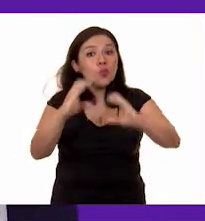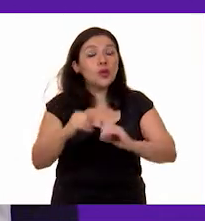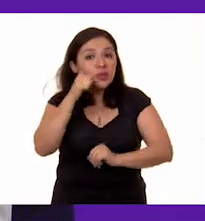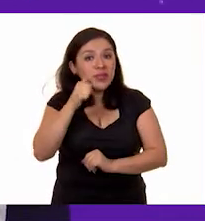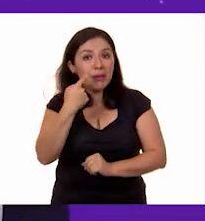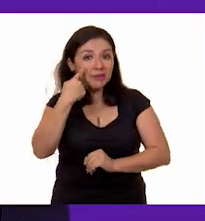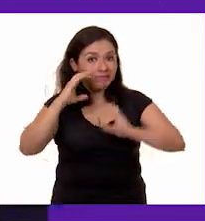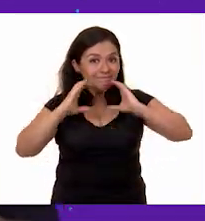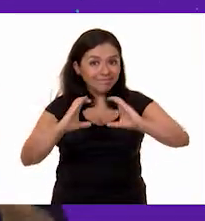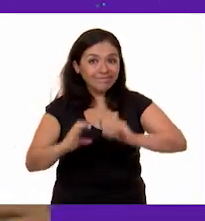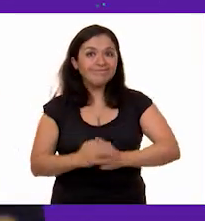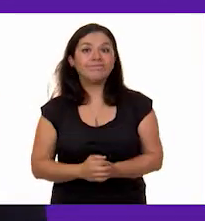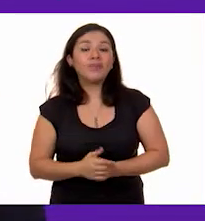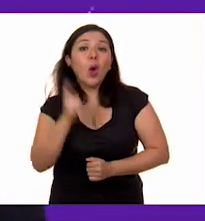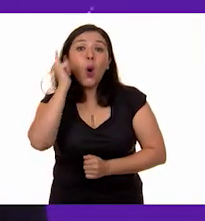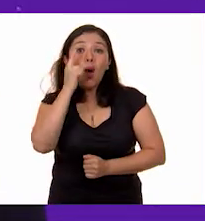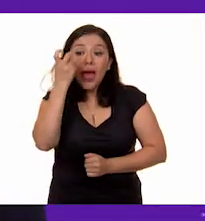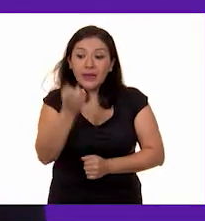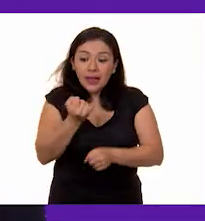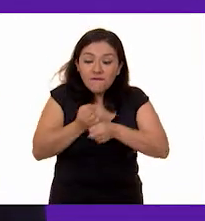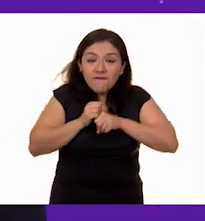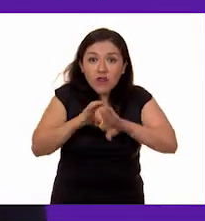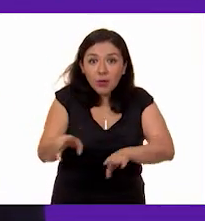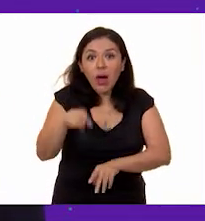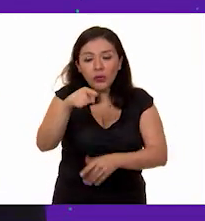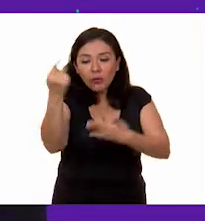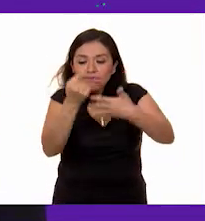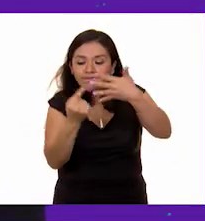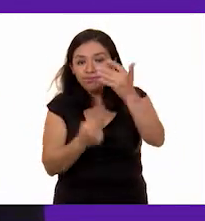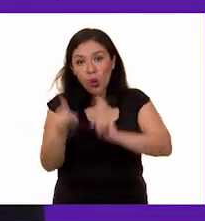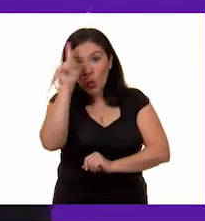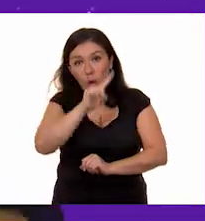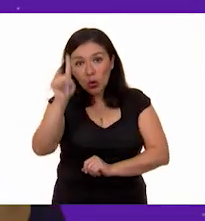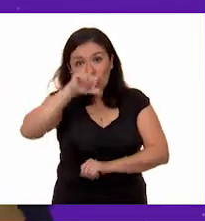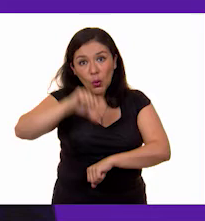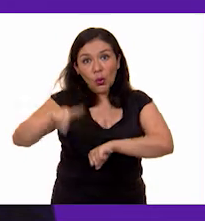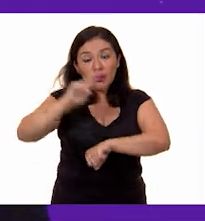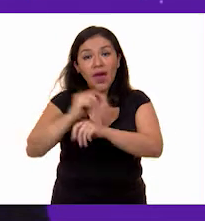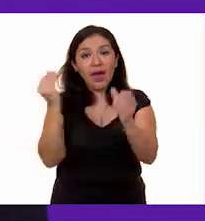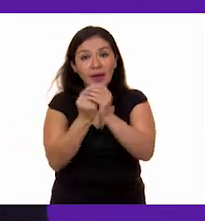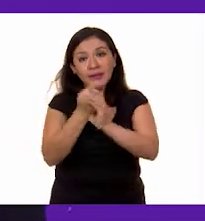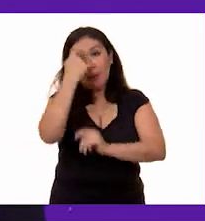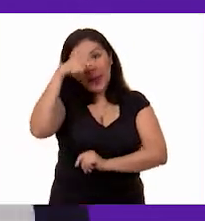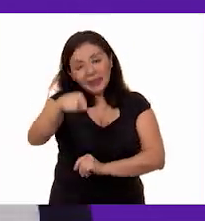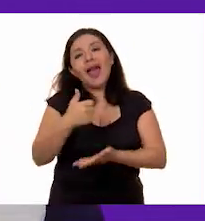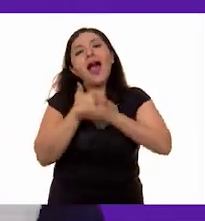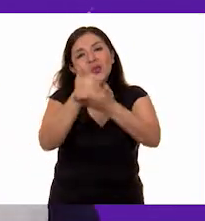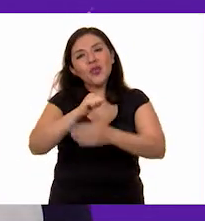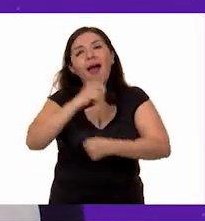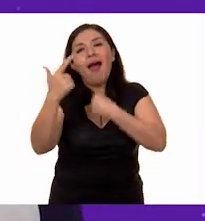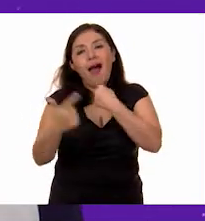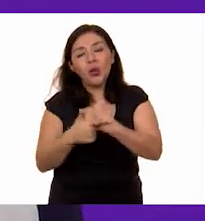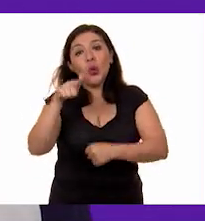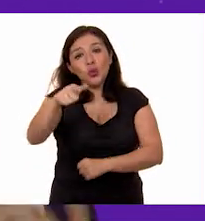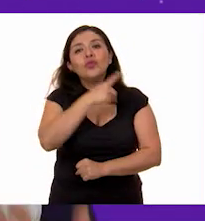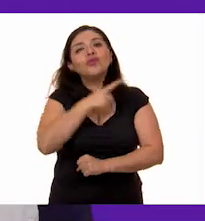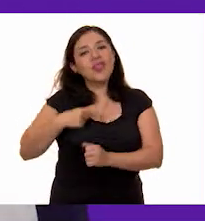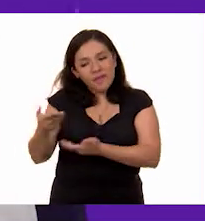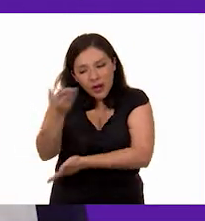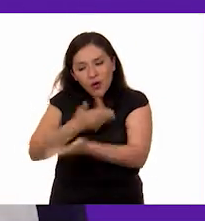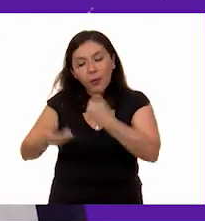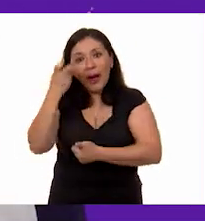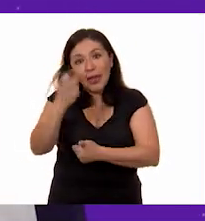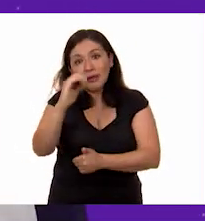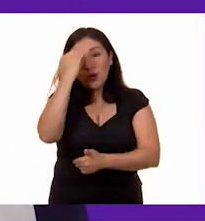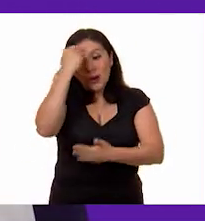y mucho ojo. Esperamos que la información y los consejos de esta sesión te hayan sido de ayuda. Y no olvides compartir este